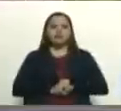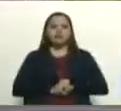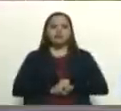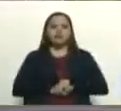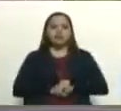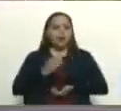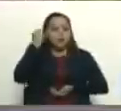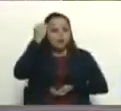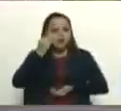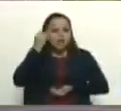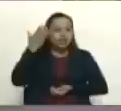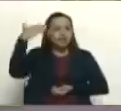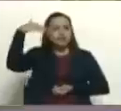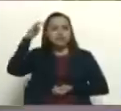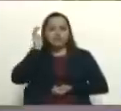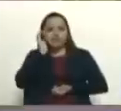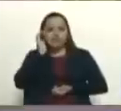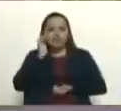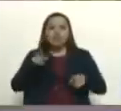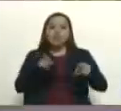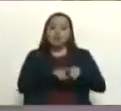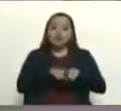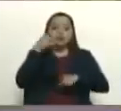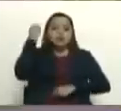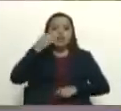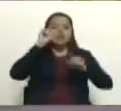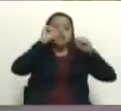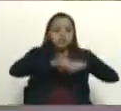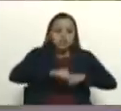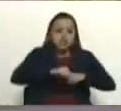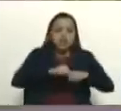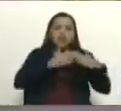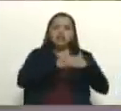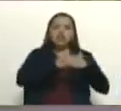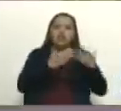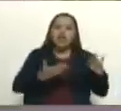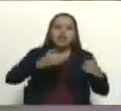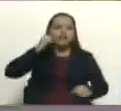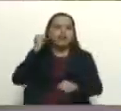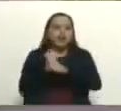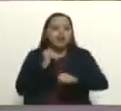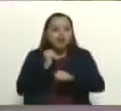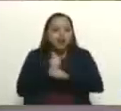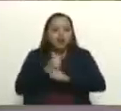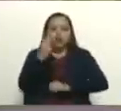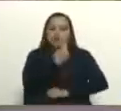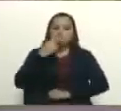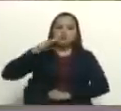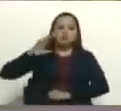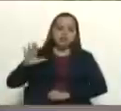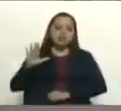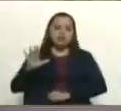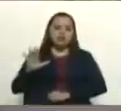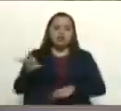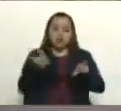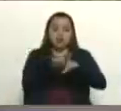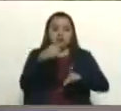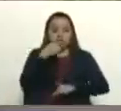Pensar en Tibisay es pensar, sí, en entrega, en trabajo, en compromiso, como les he